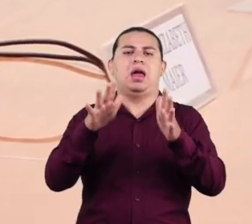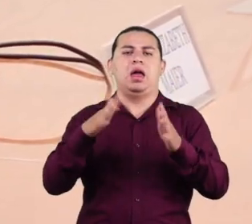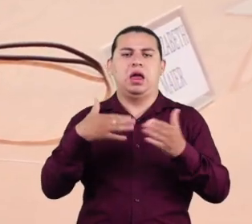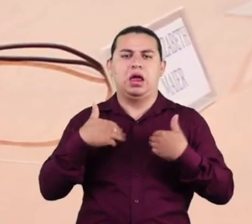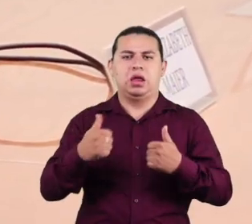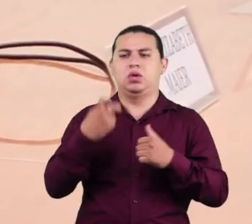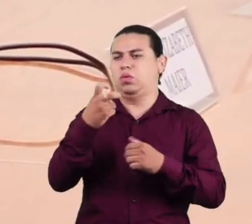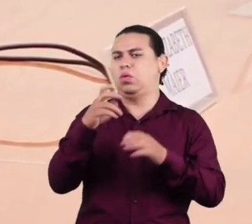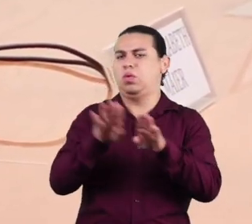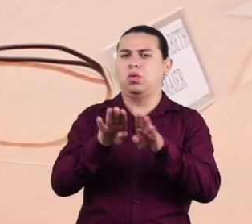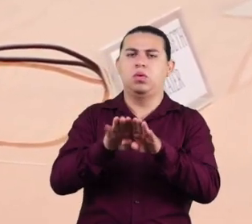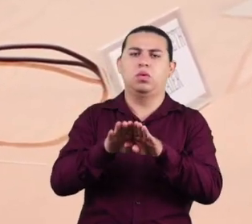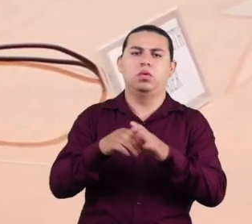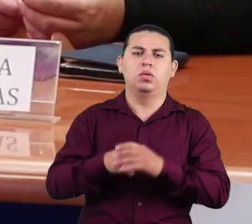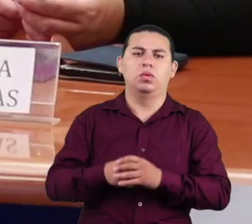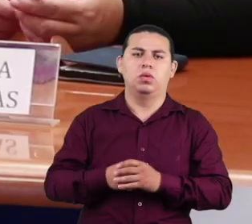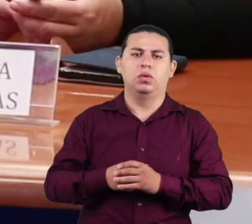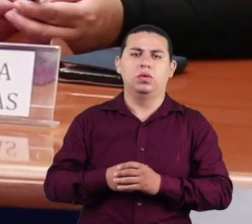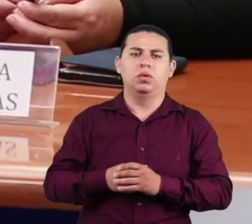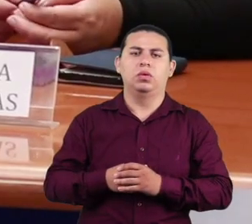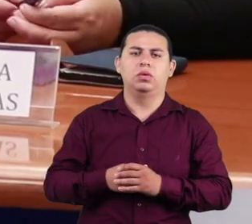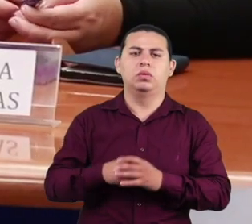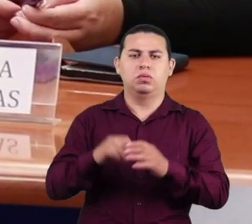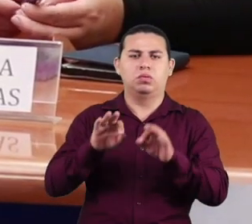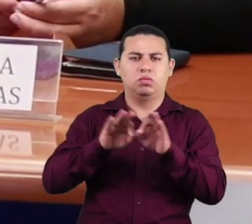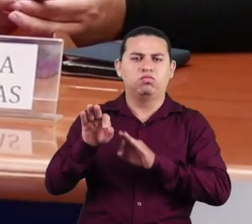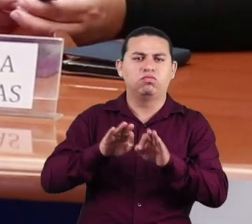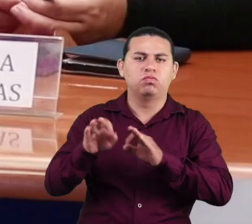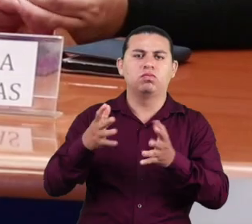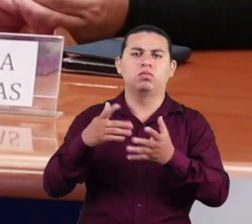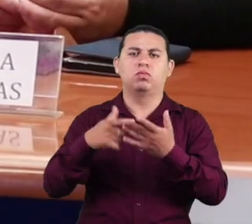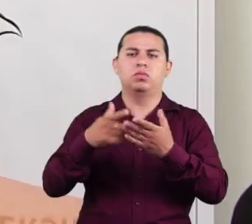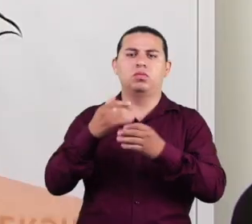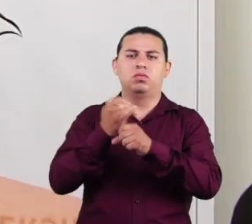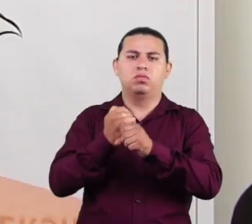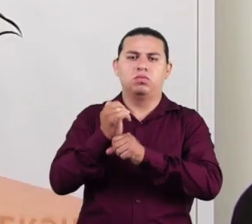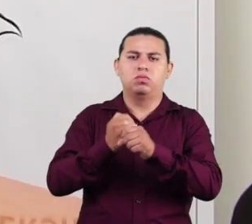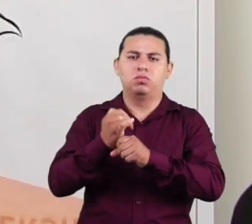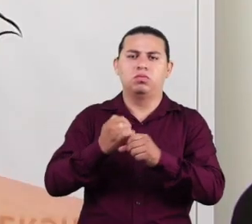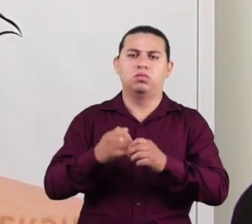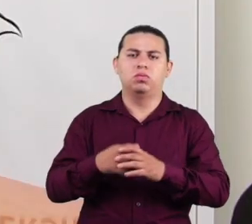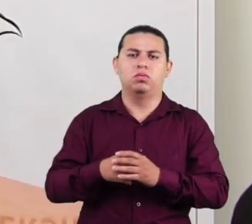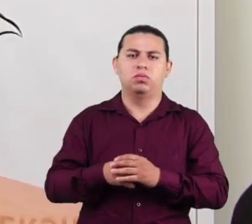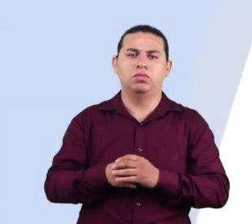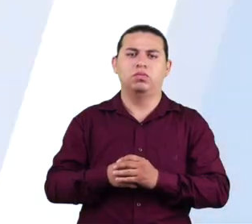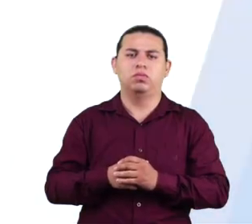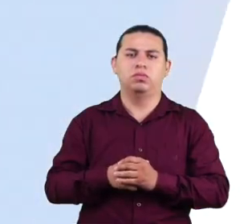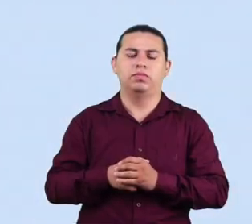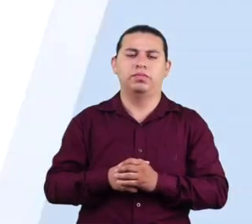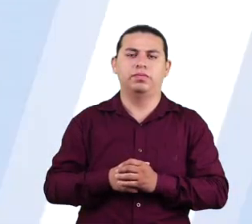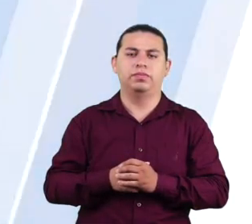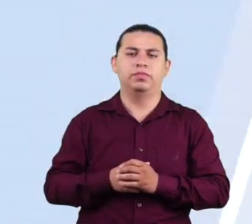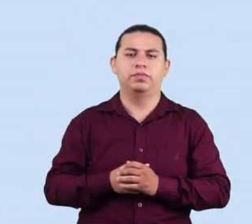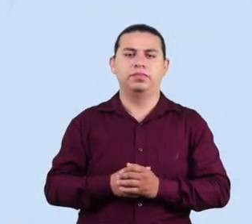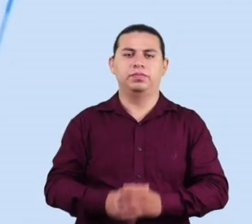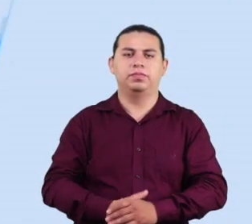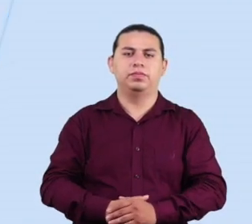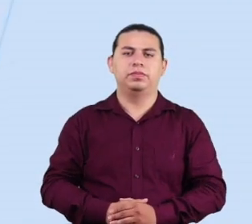la discriminación en sus distintos rasgos, en sus distintas expresiones.